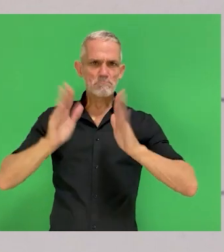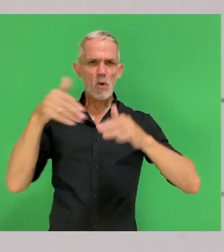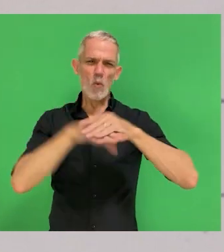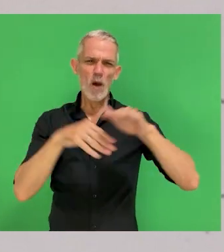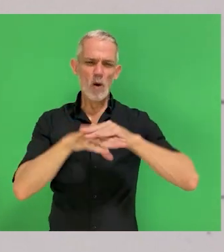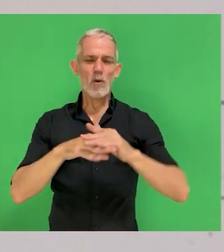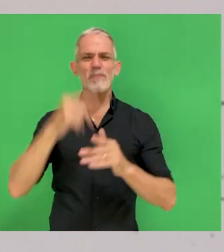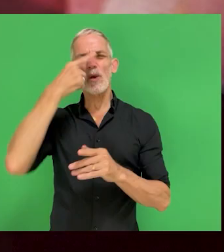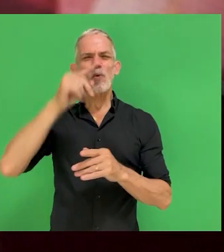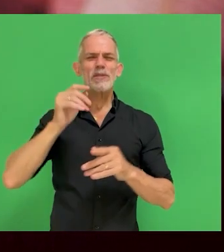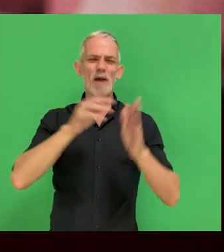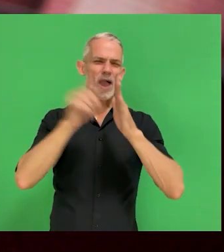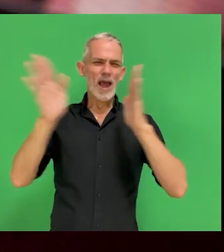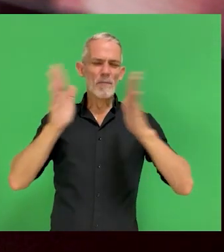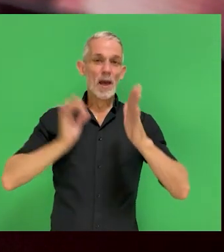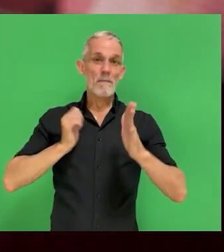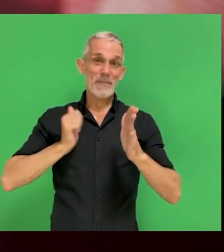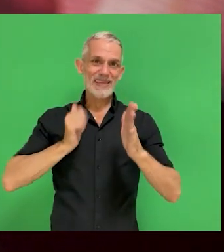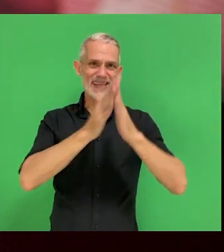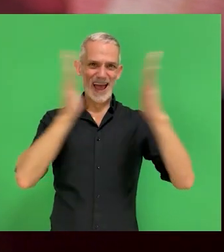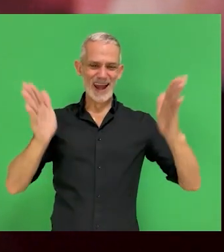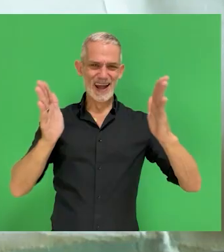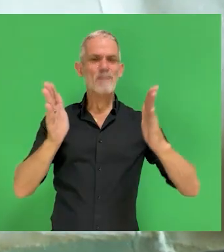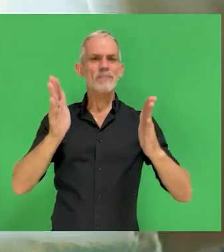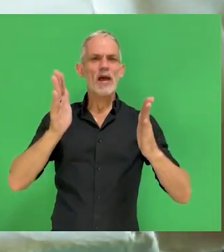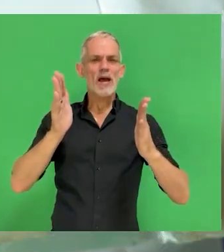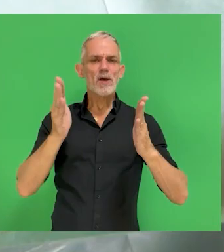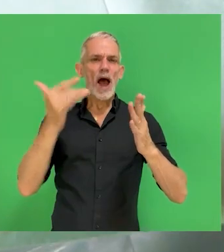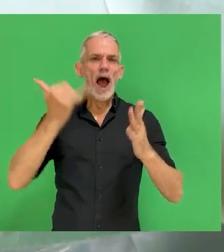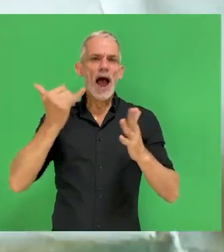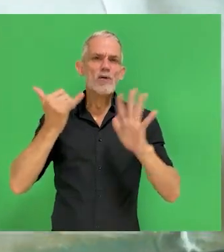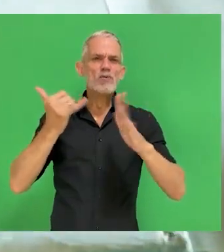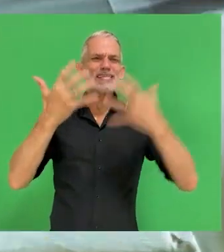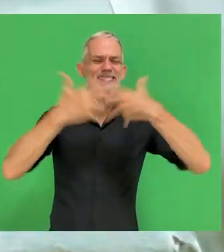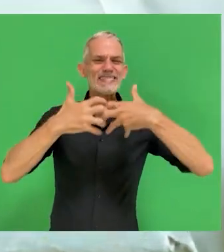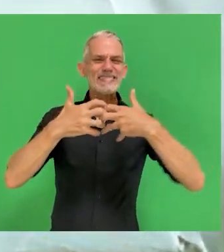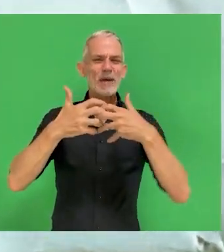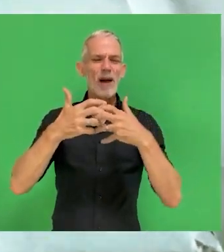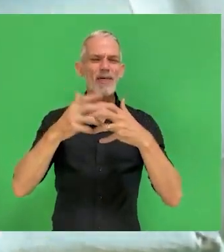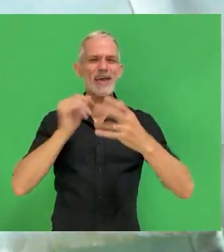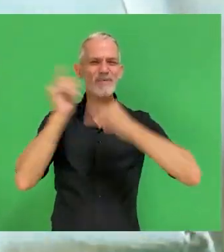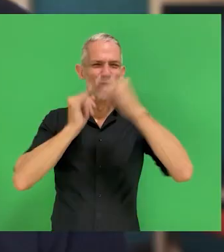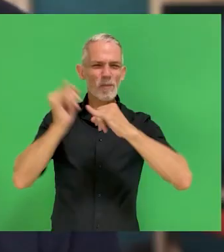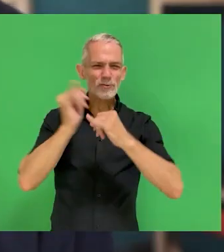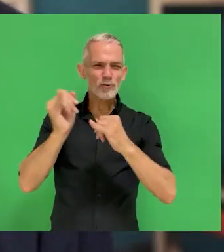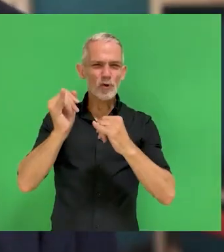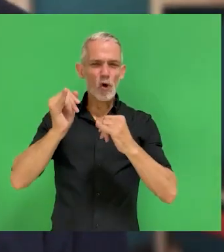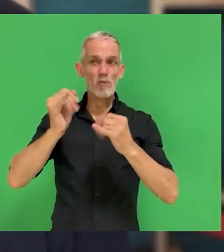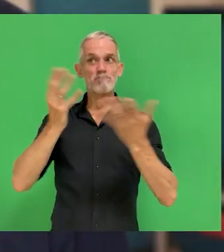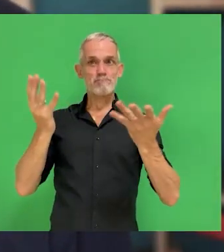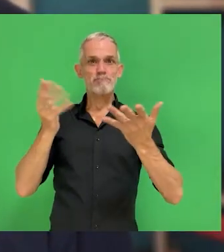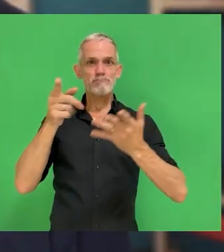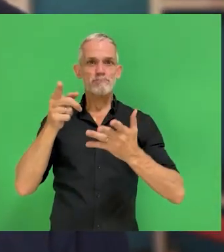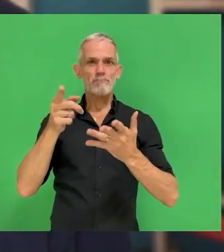En la última dictadura se genera como un sistema informativo por el